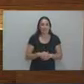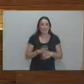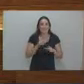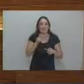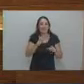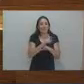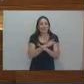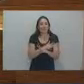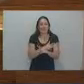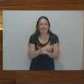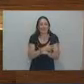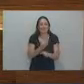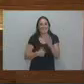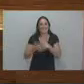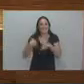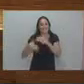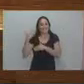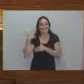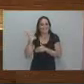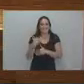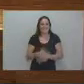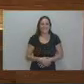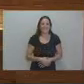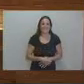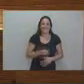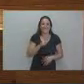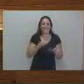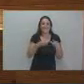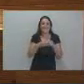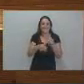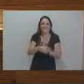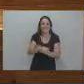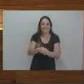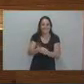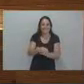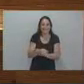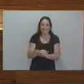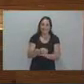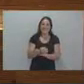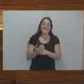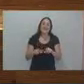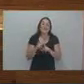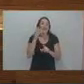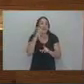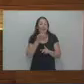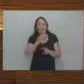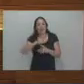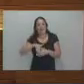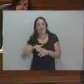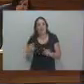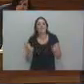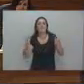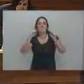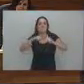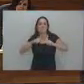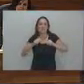historia, ya podemos jugar a otra cosa. Y también la derecha, que juega a ser la derecha de Rajoy, pero acaba pactando con la izquierda del PSOE.